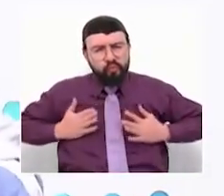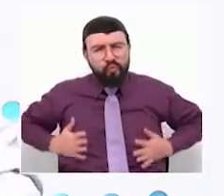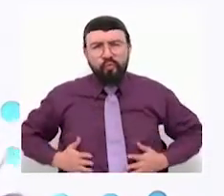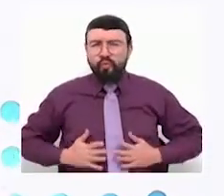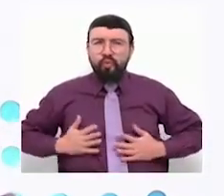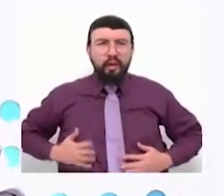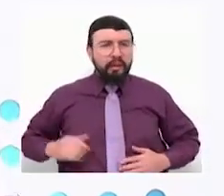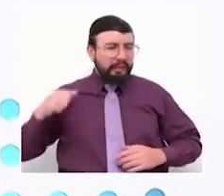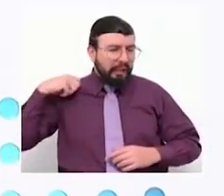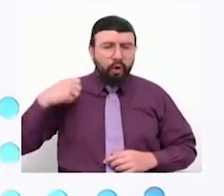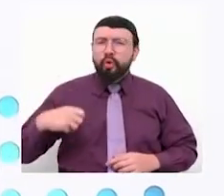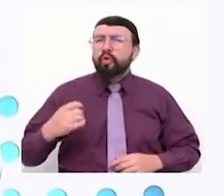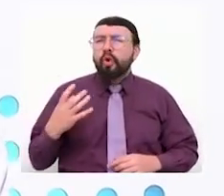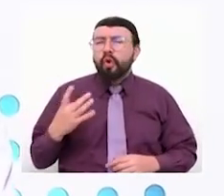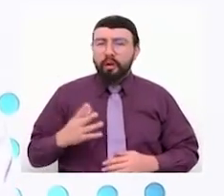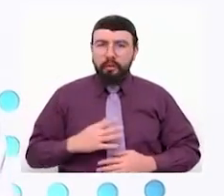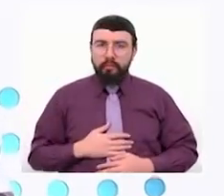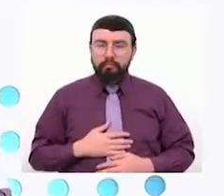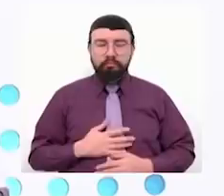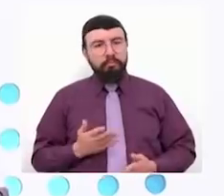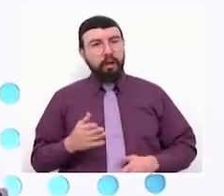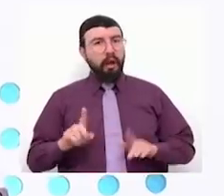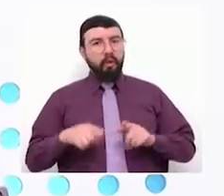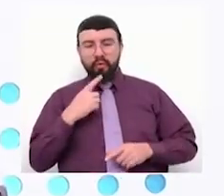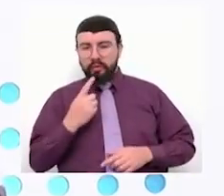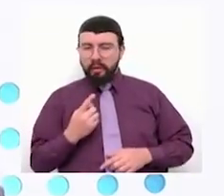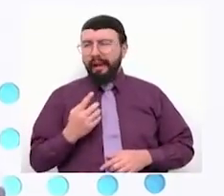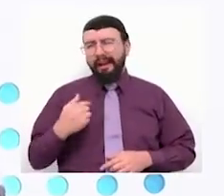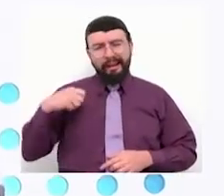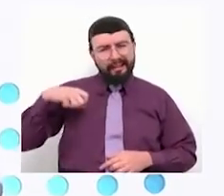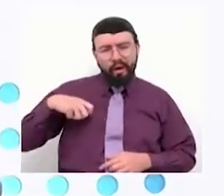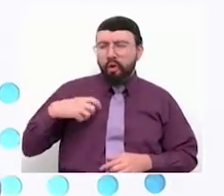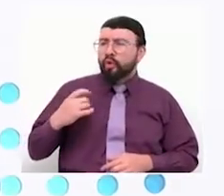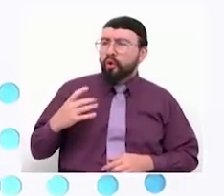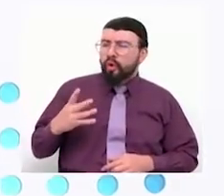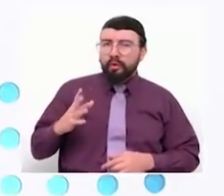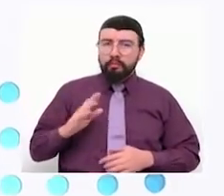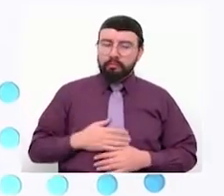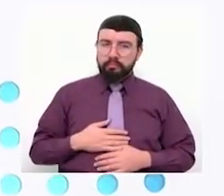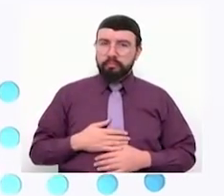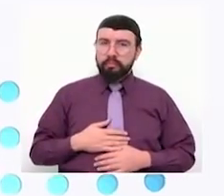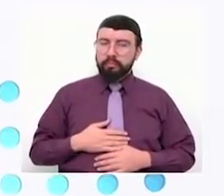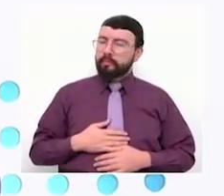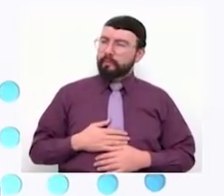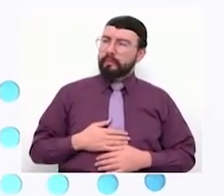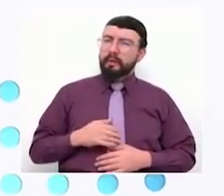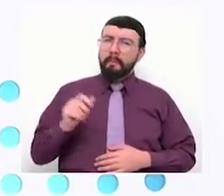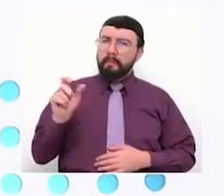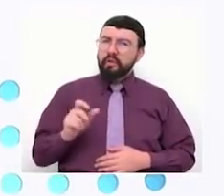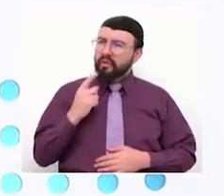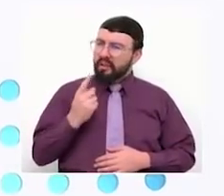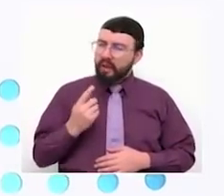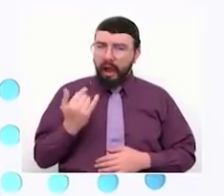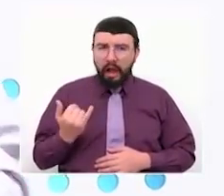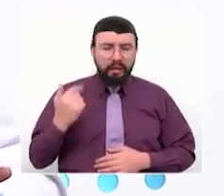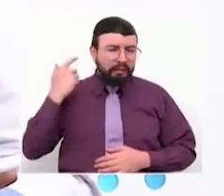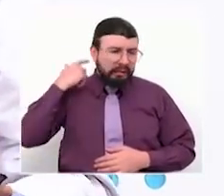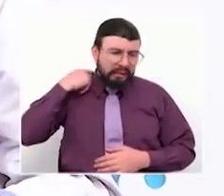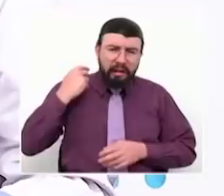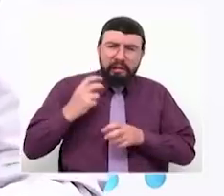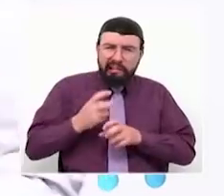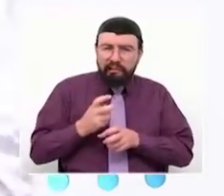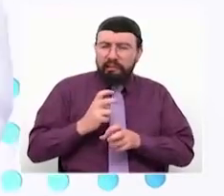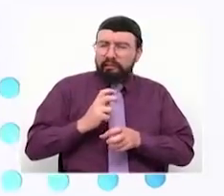empieza a consultar por dolores en las consultas, en la columna. Porque ahorita alguien me hablaba sobre un chasquido que ahorita respondo las preguntas de